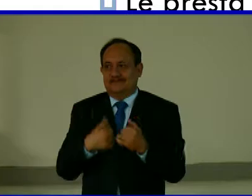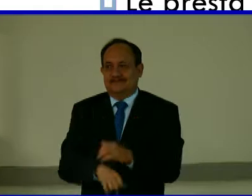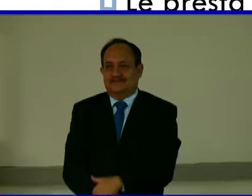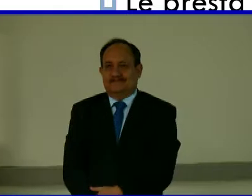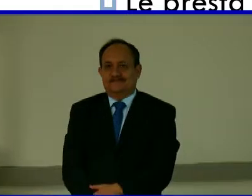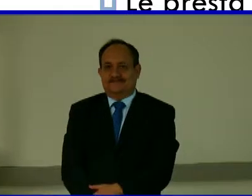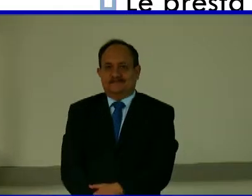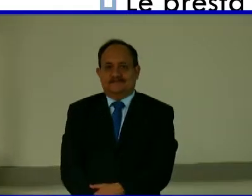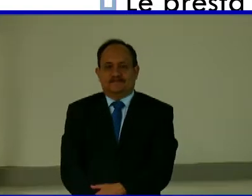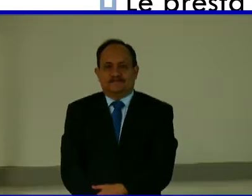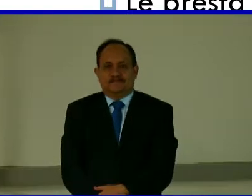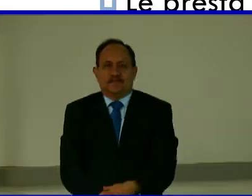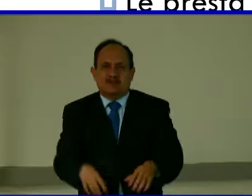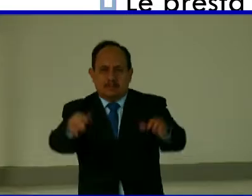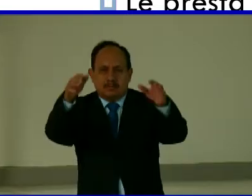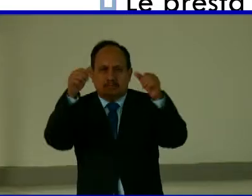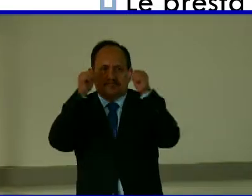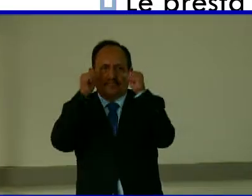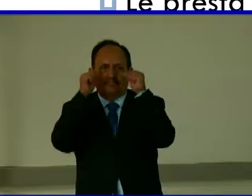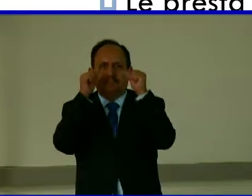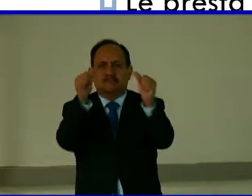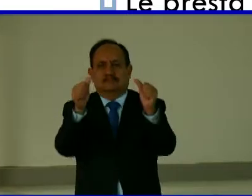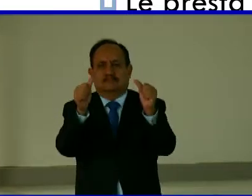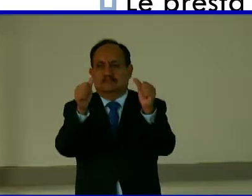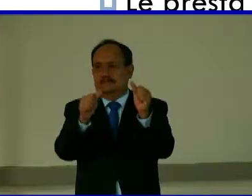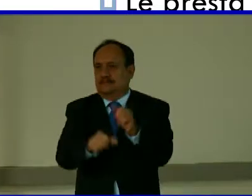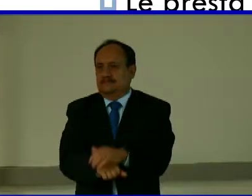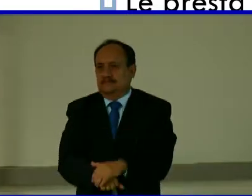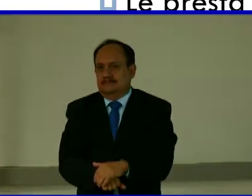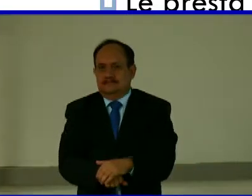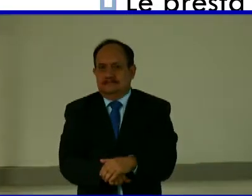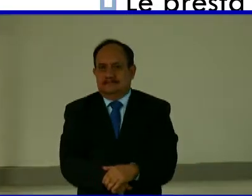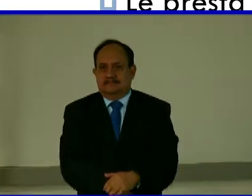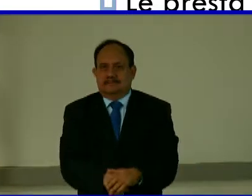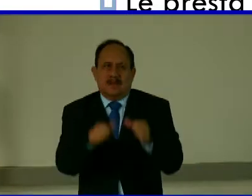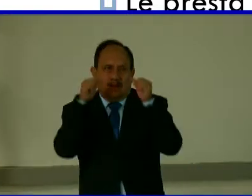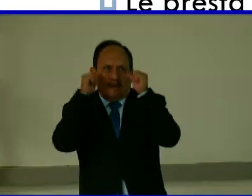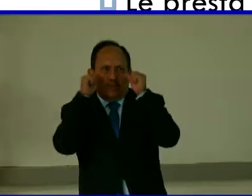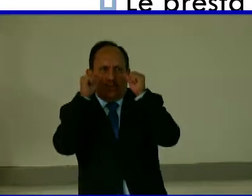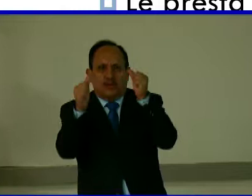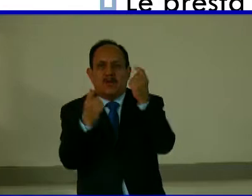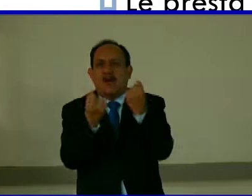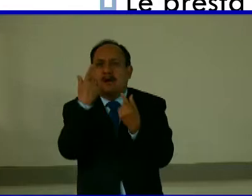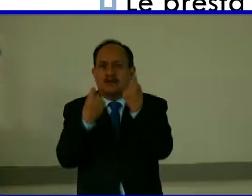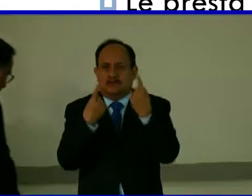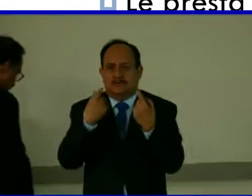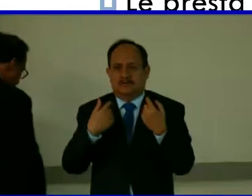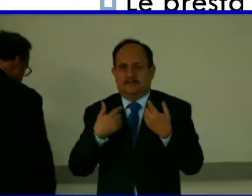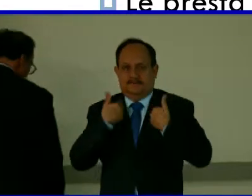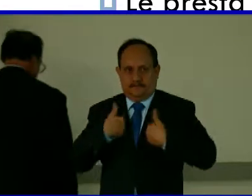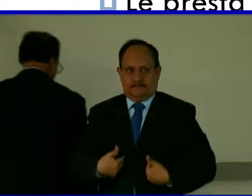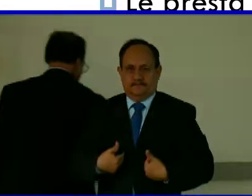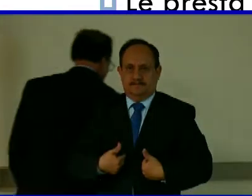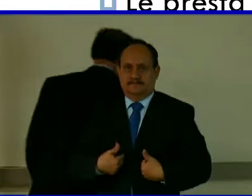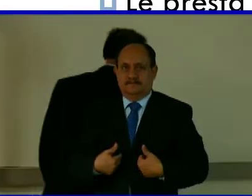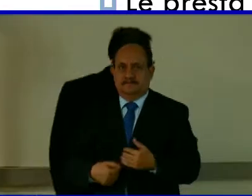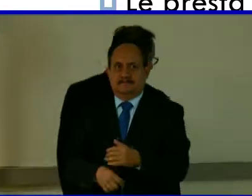Y le presta atención bien selectiva a síntomas físicos.